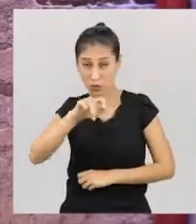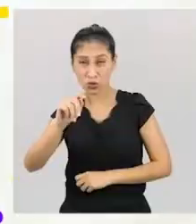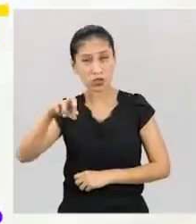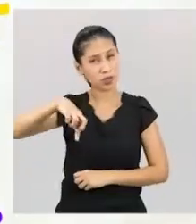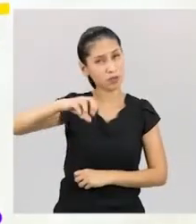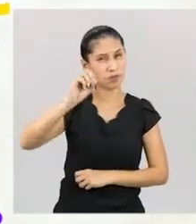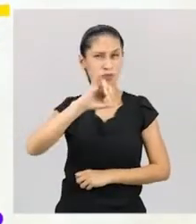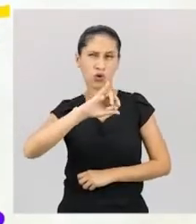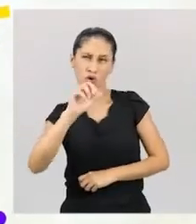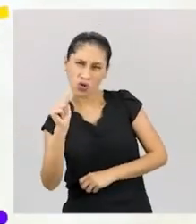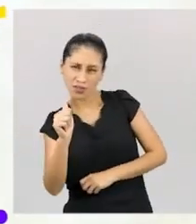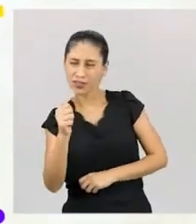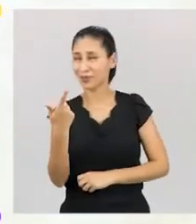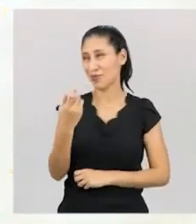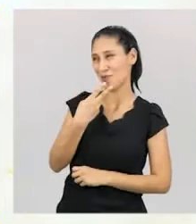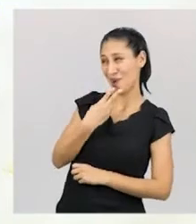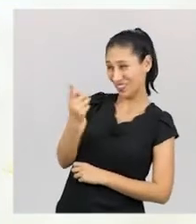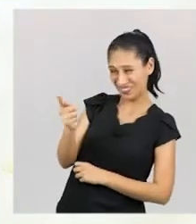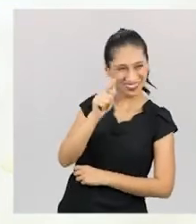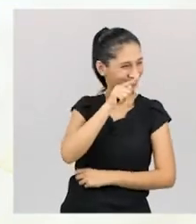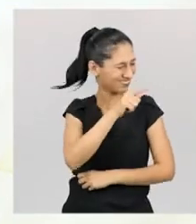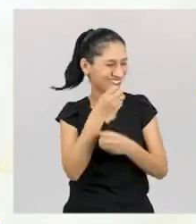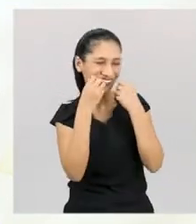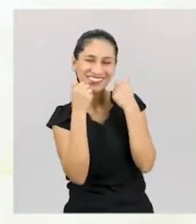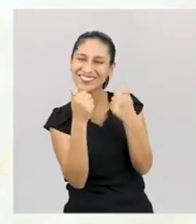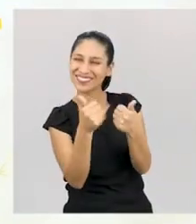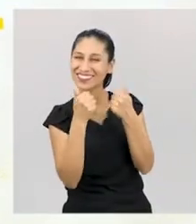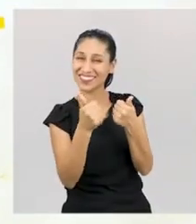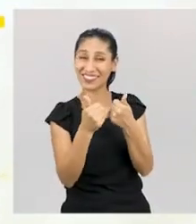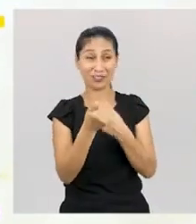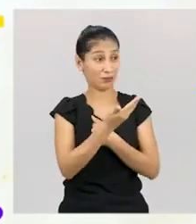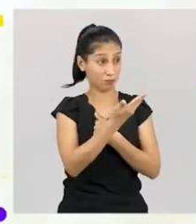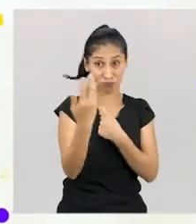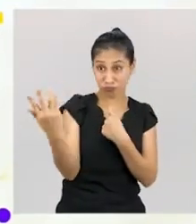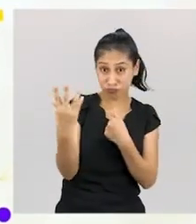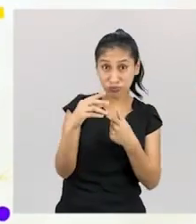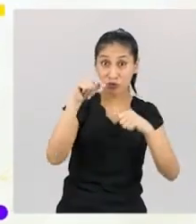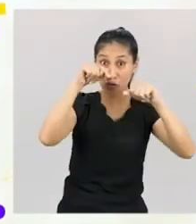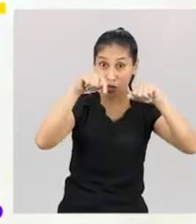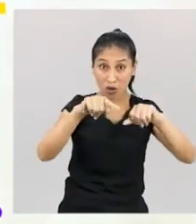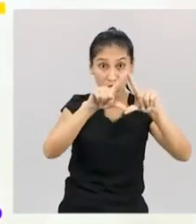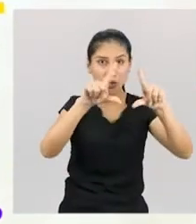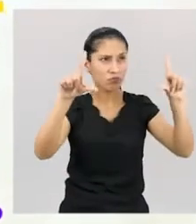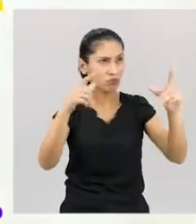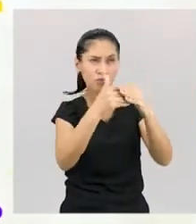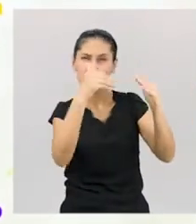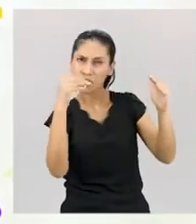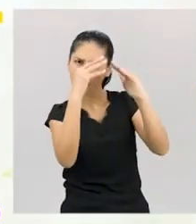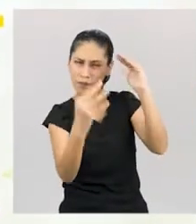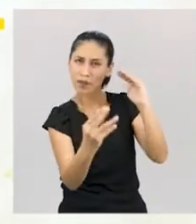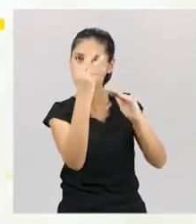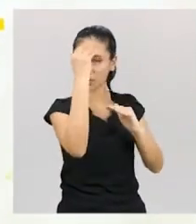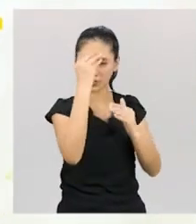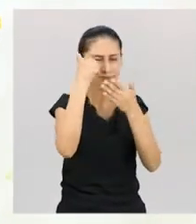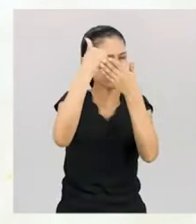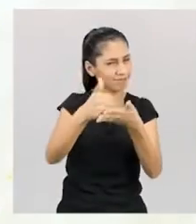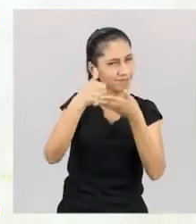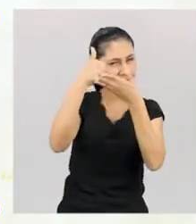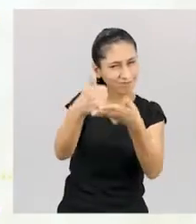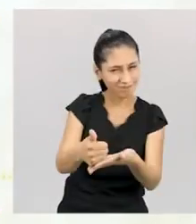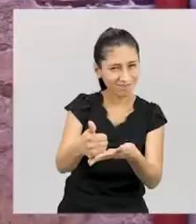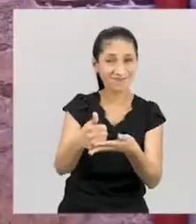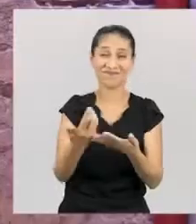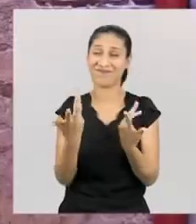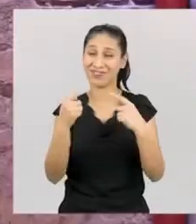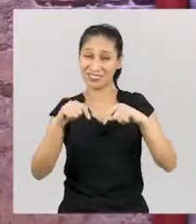revisado. Joaquín y Julia, estoy muy orgullosa de ustedes. Esta experiencia de la pre-aprendo en casa les ayudará